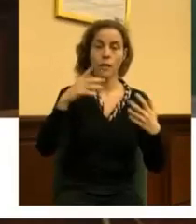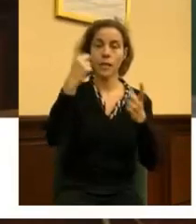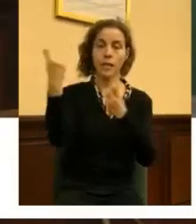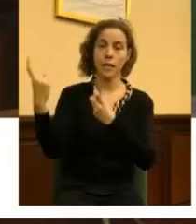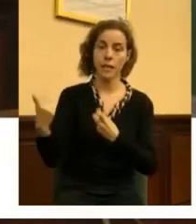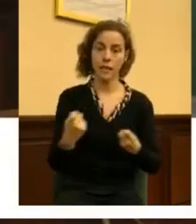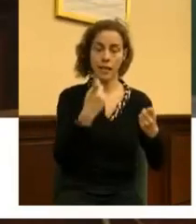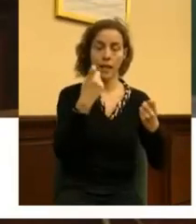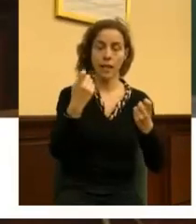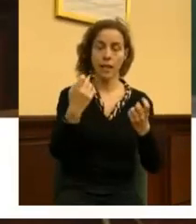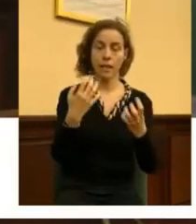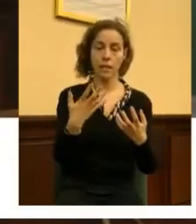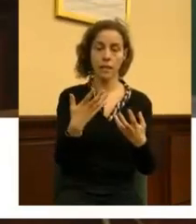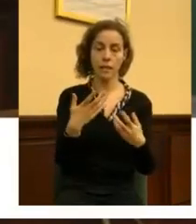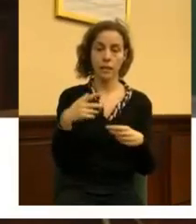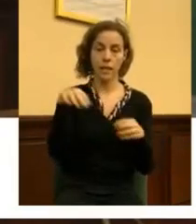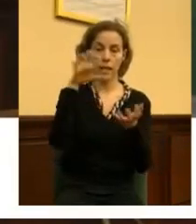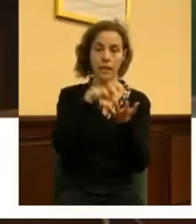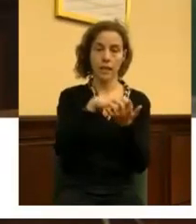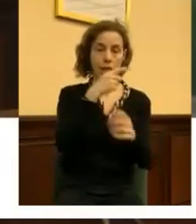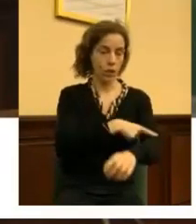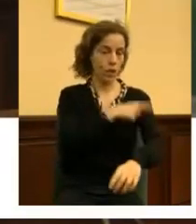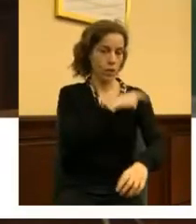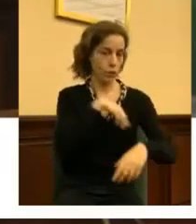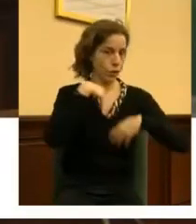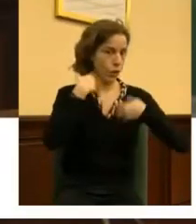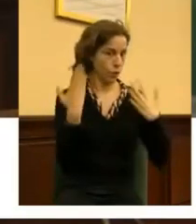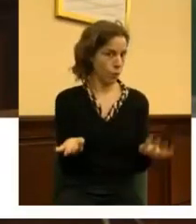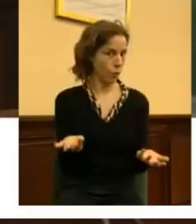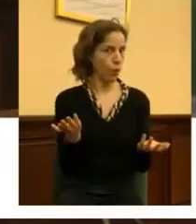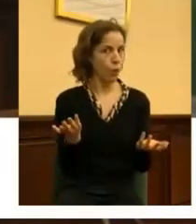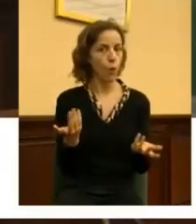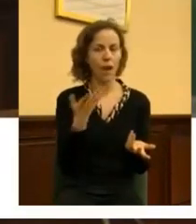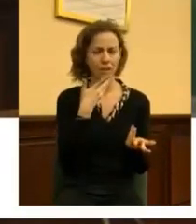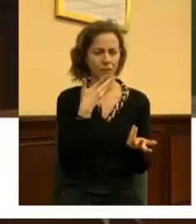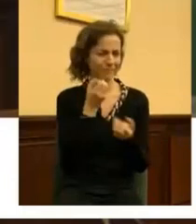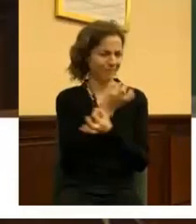necesidades de las instalaciones deportivas o de las instalaciones